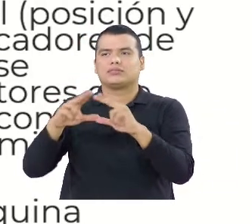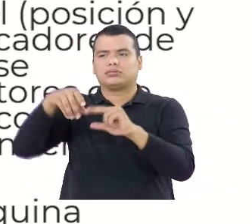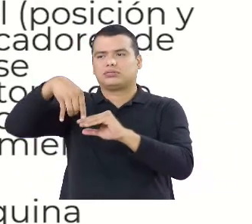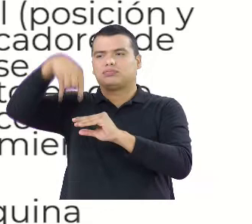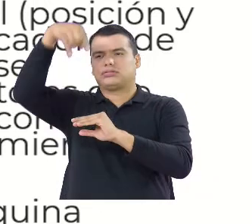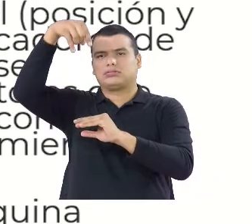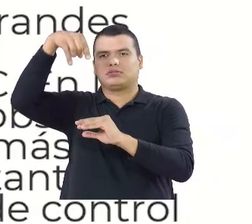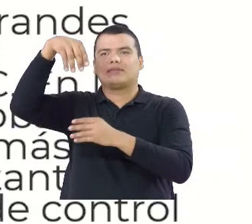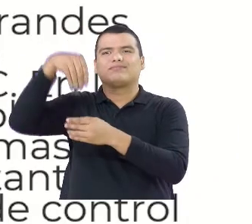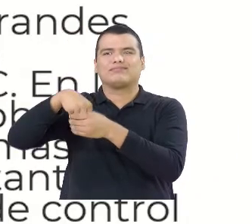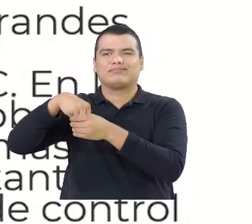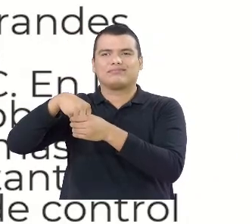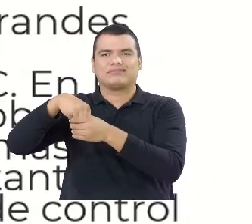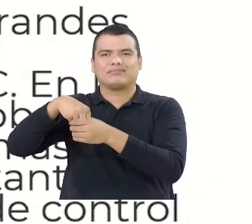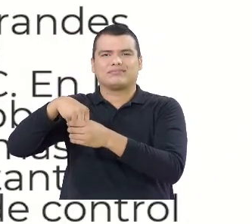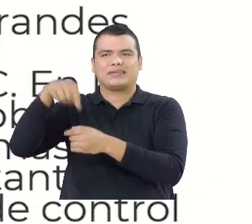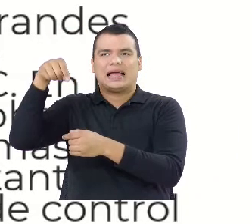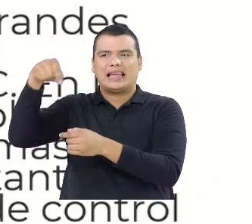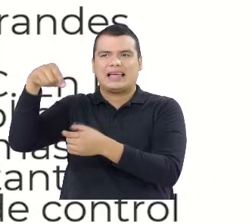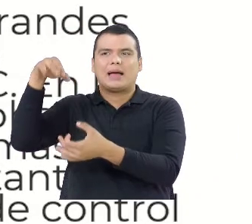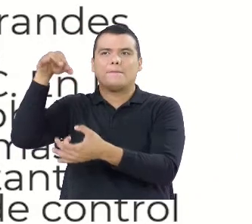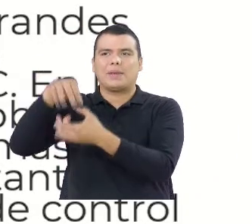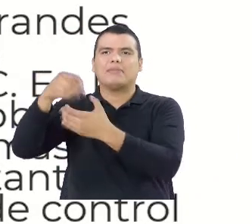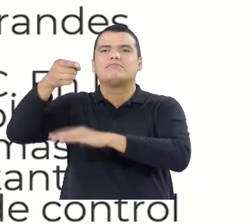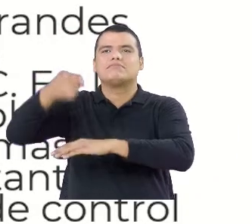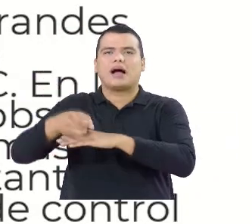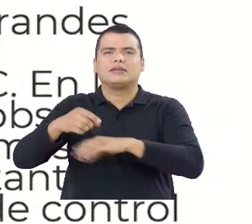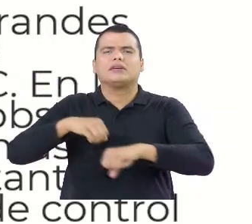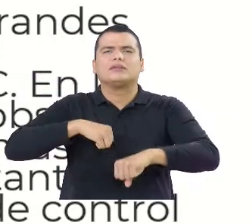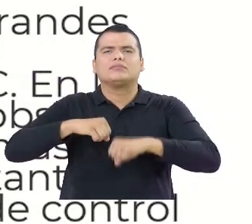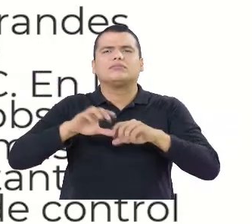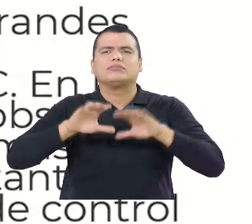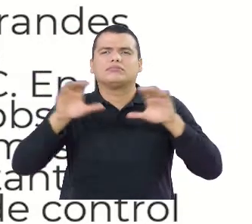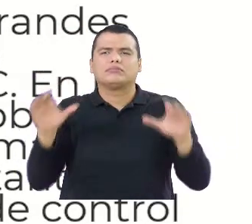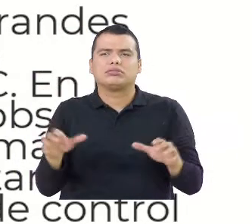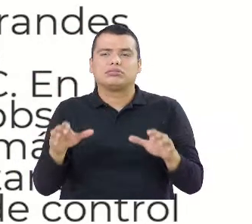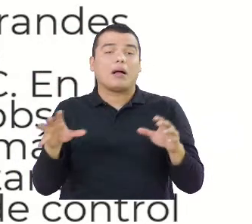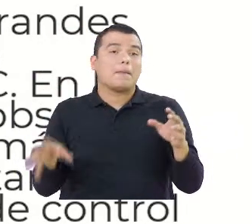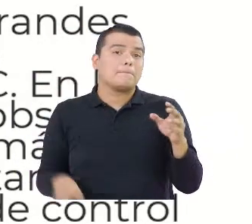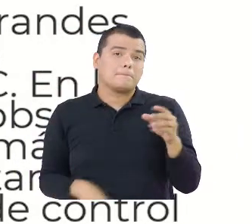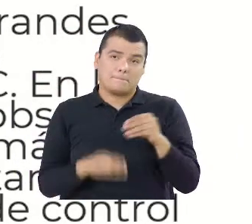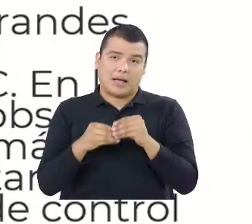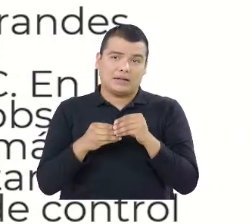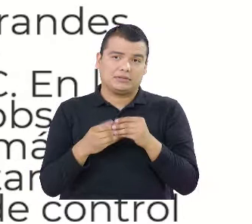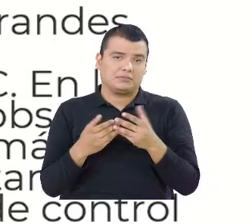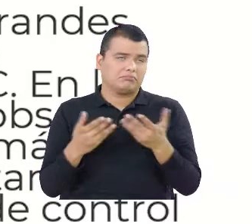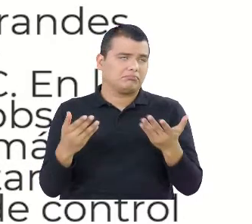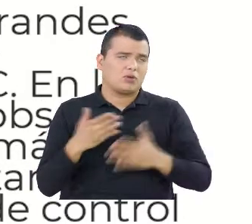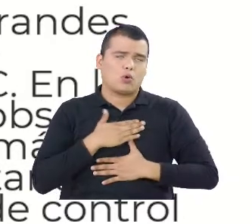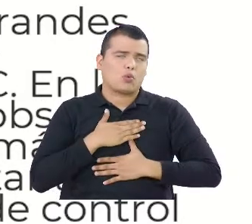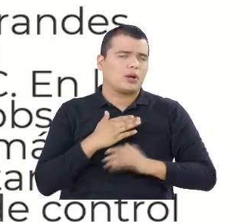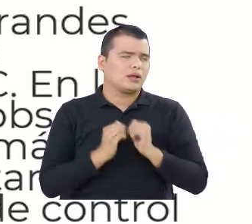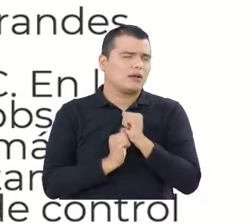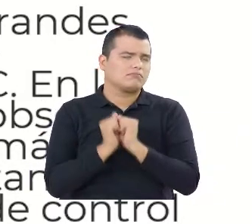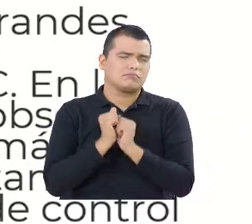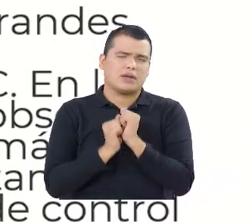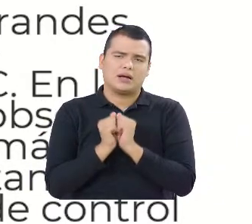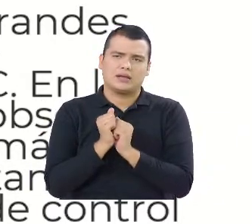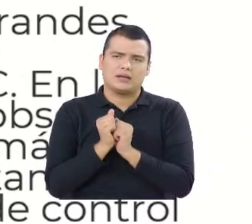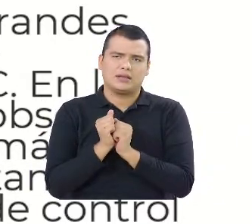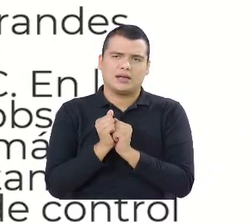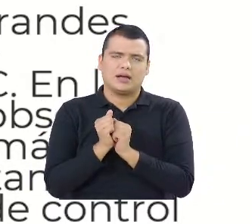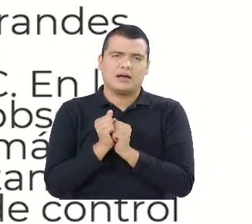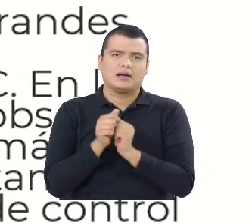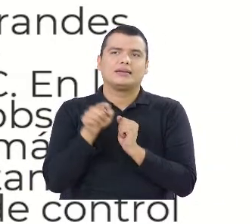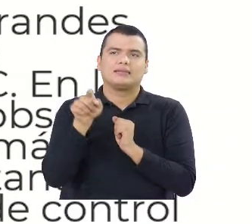acciona. Y claro está, para cualquier tipo de máquina CNC, puede ser corte láser, plasma, router